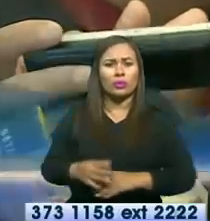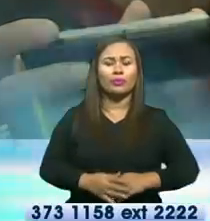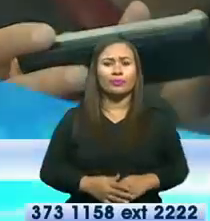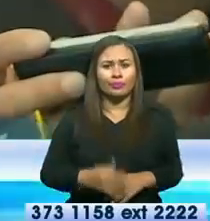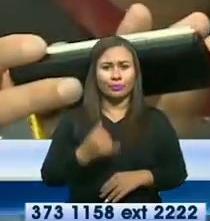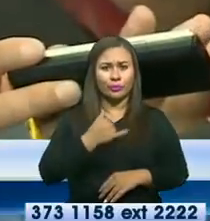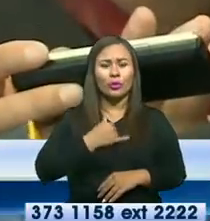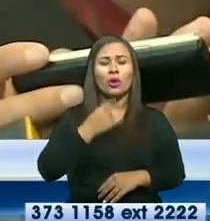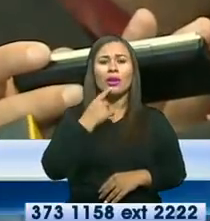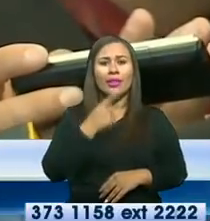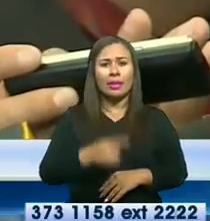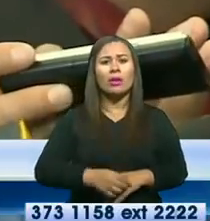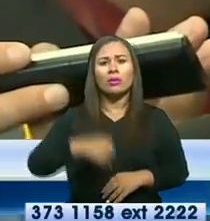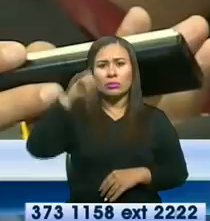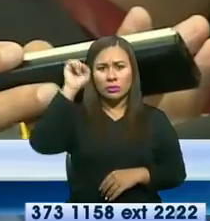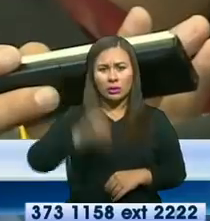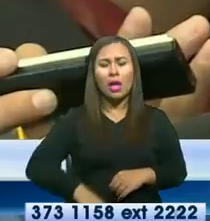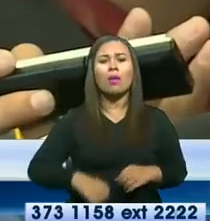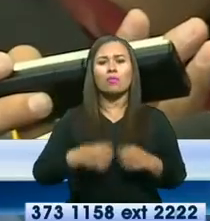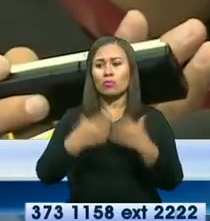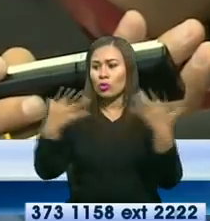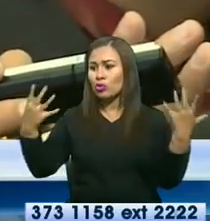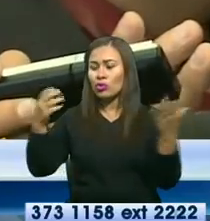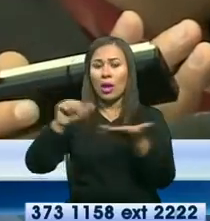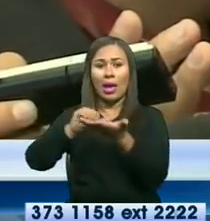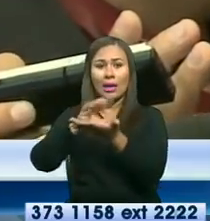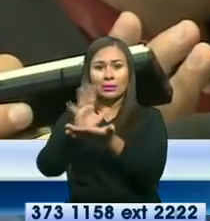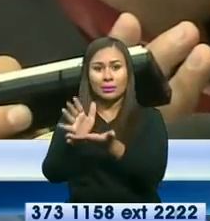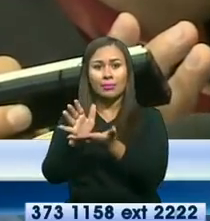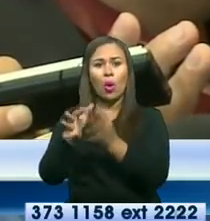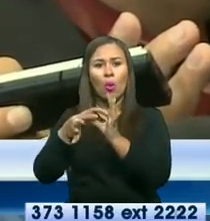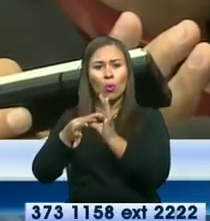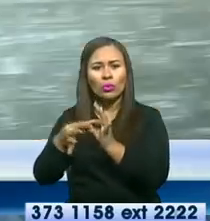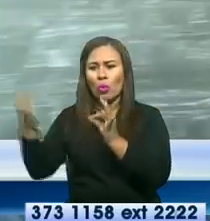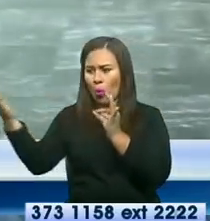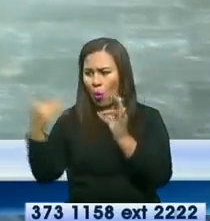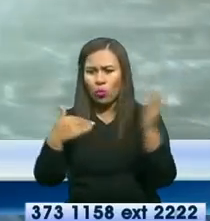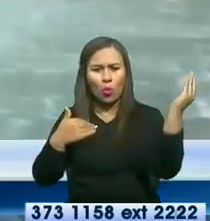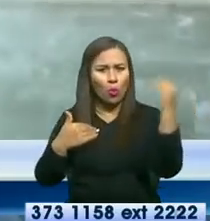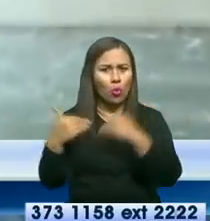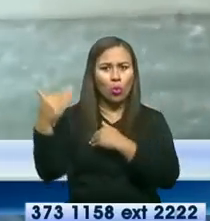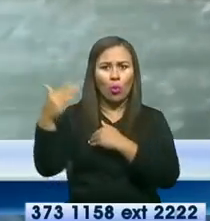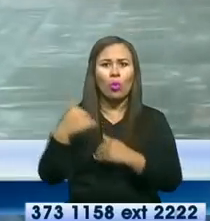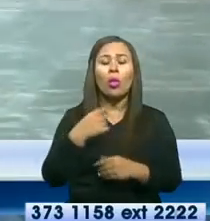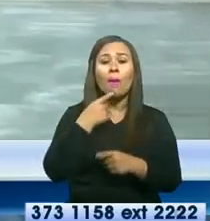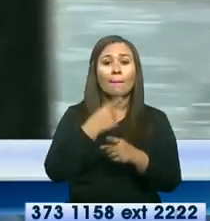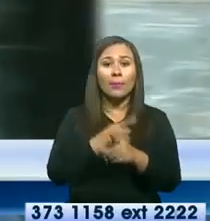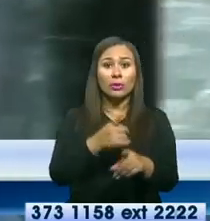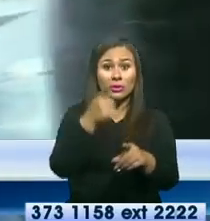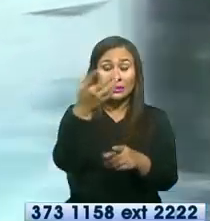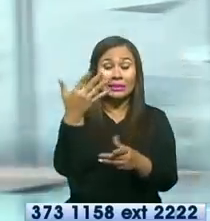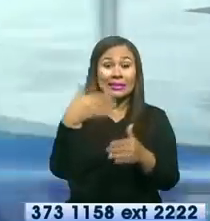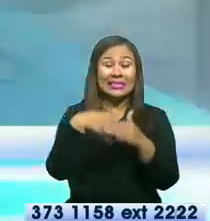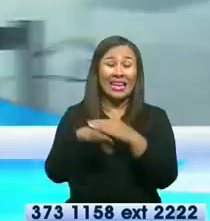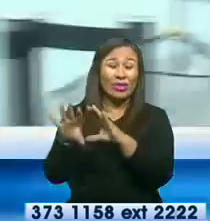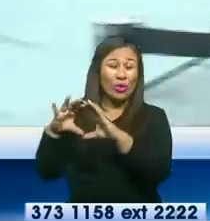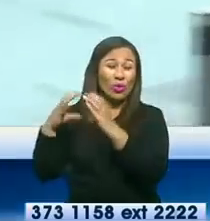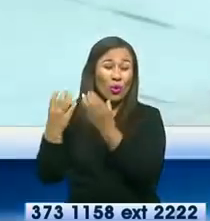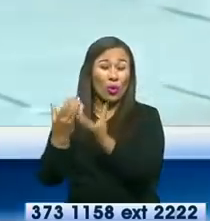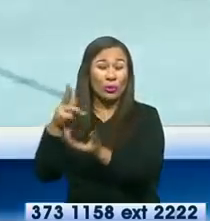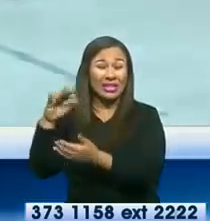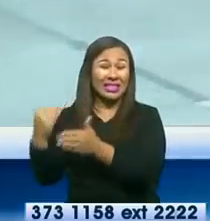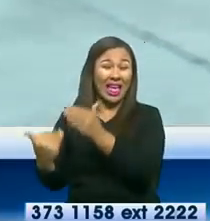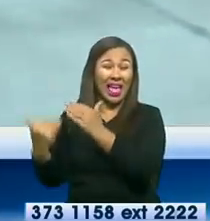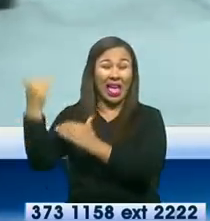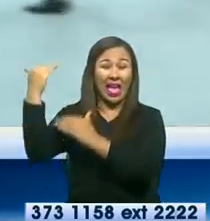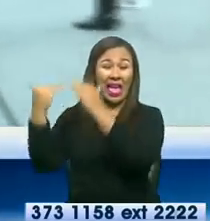garantizo que la mayor parte de los asambleístas van a ir uniéndose a esto. Con esto, la tensión al interior de Alianza País subía de tono.